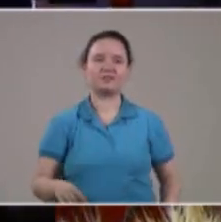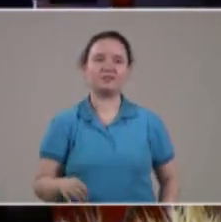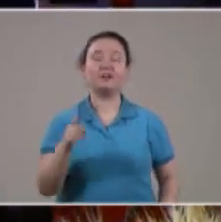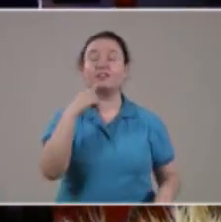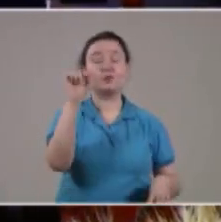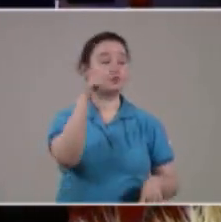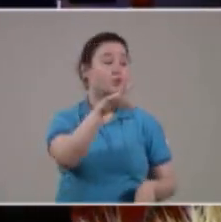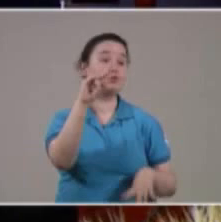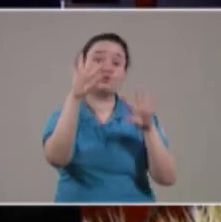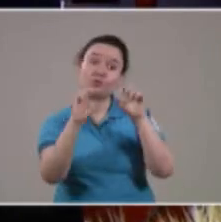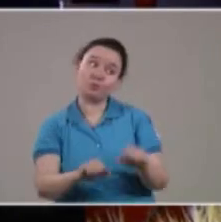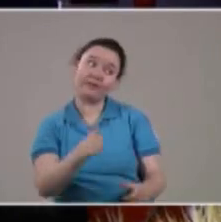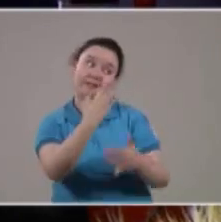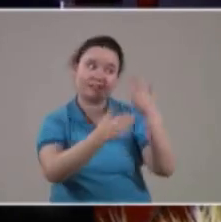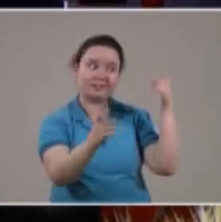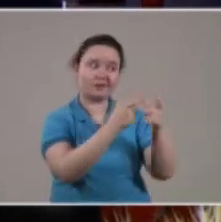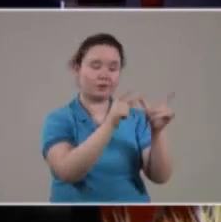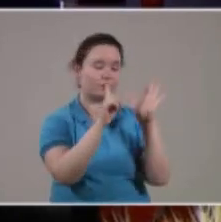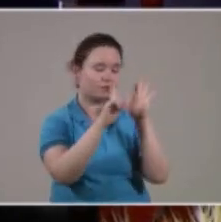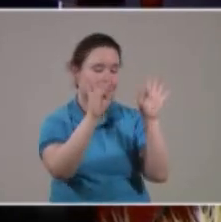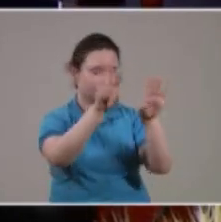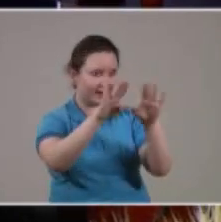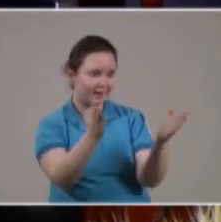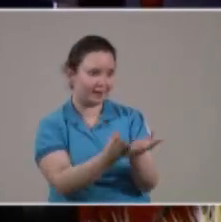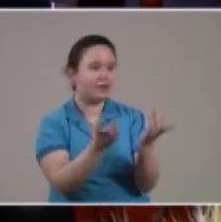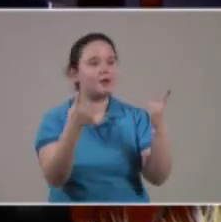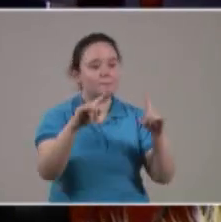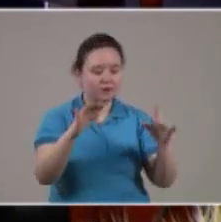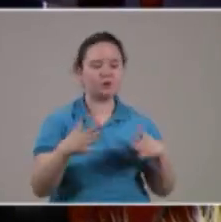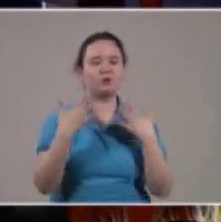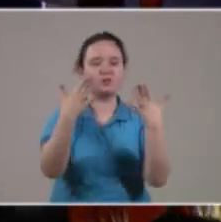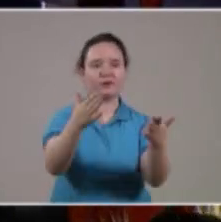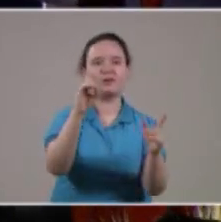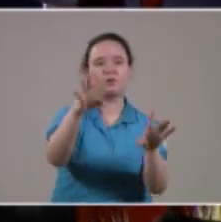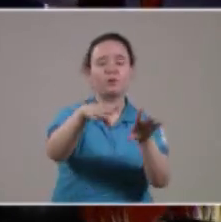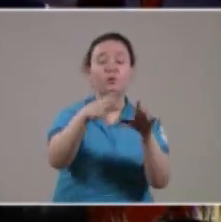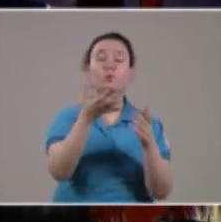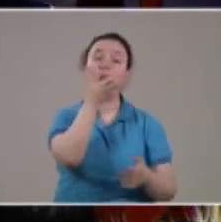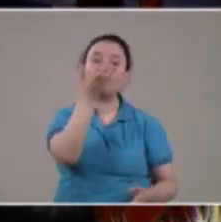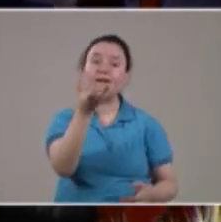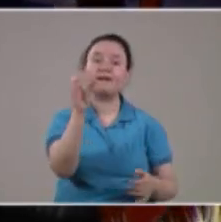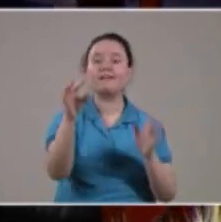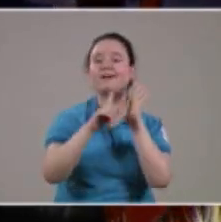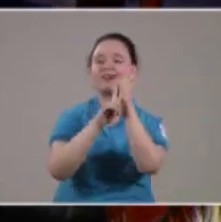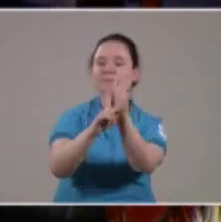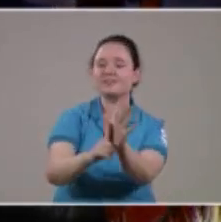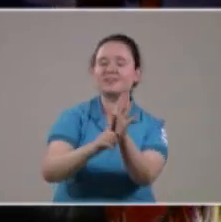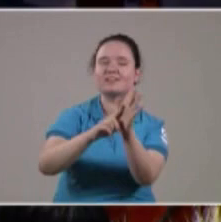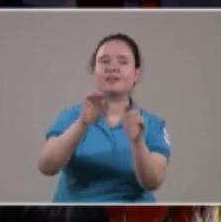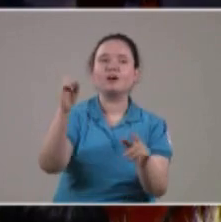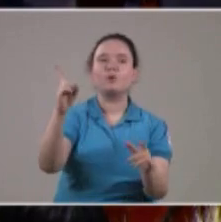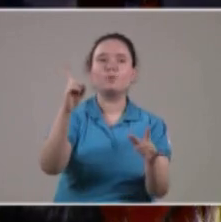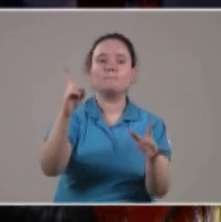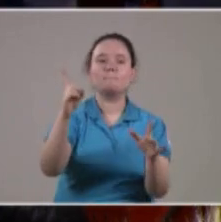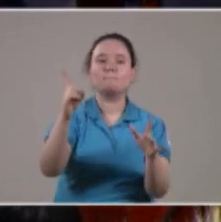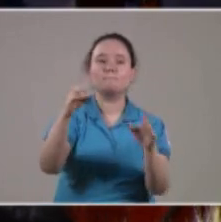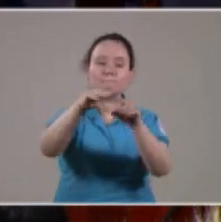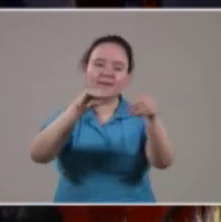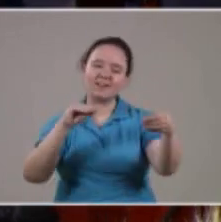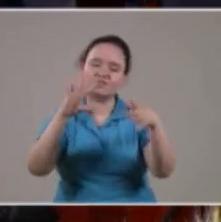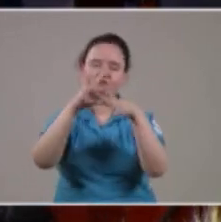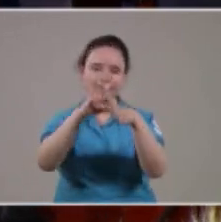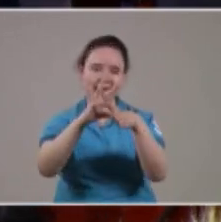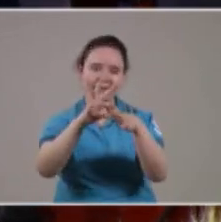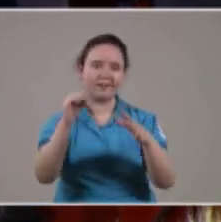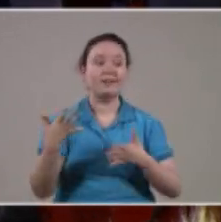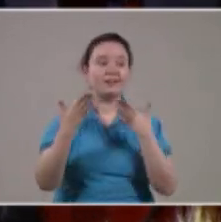arca, pero les voy a dar una torta de pan que representa un pedazo de carne, y les